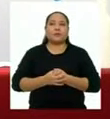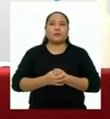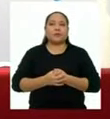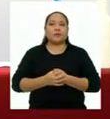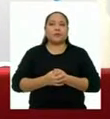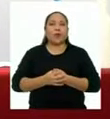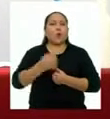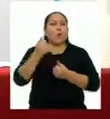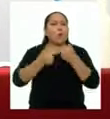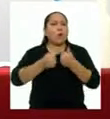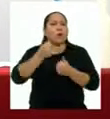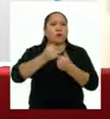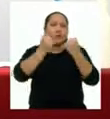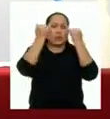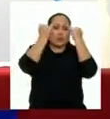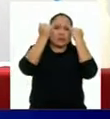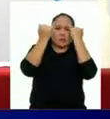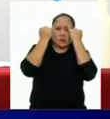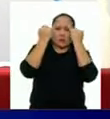¿Cuáles son las perspectivas?